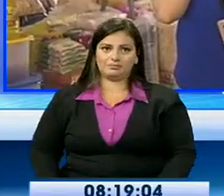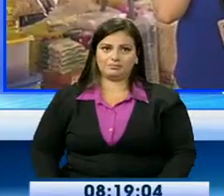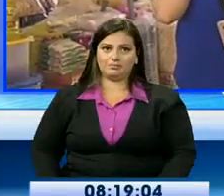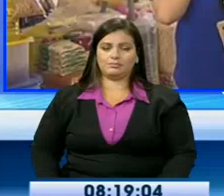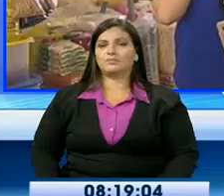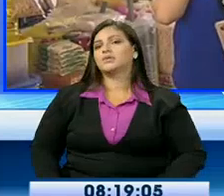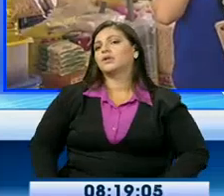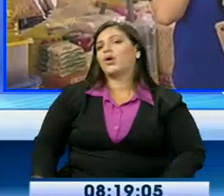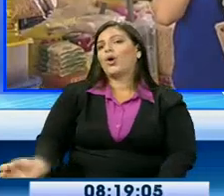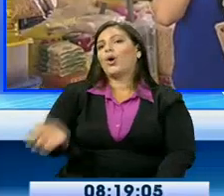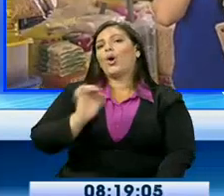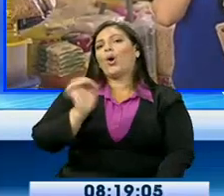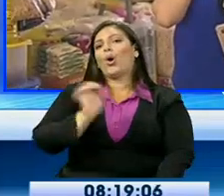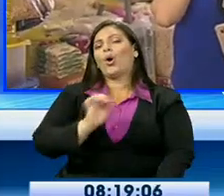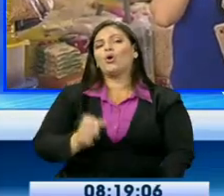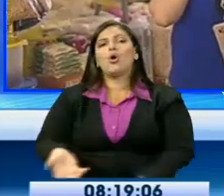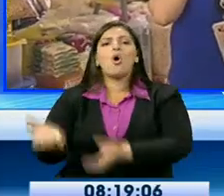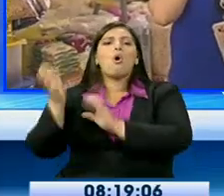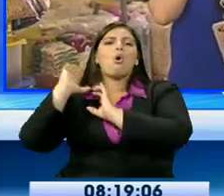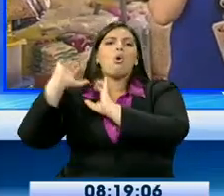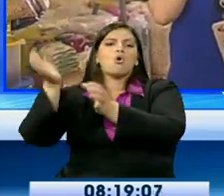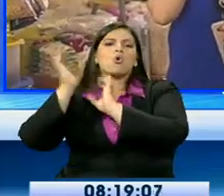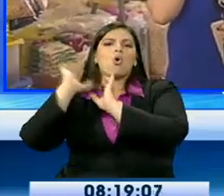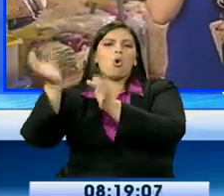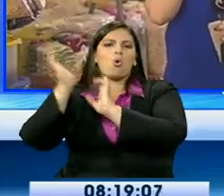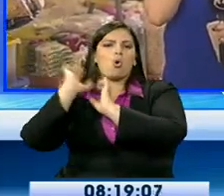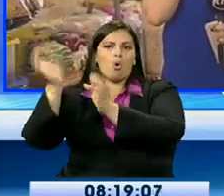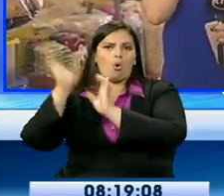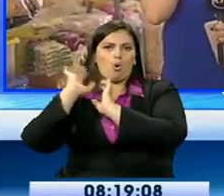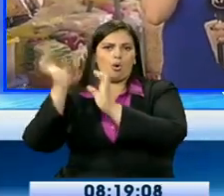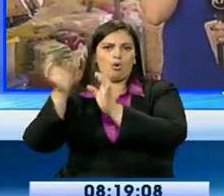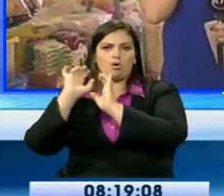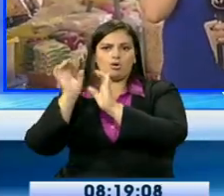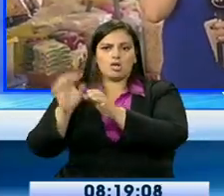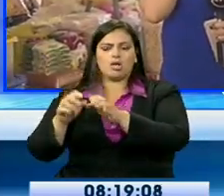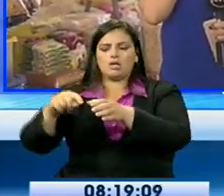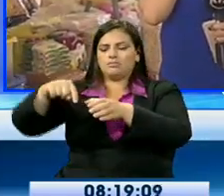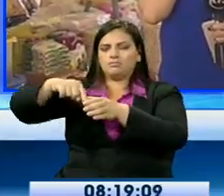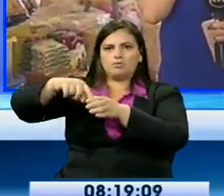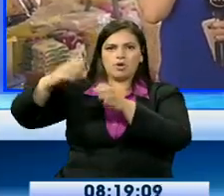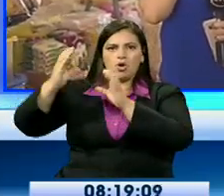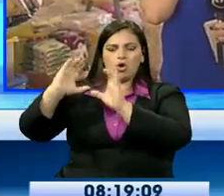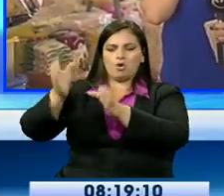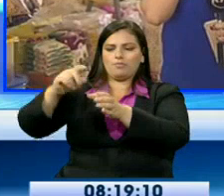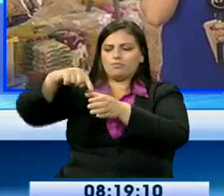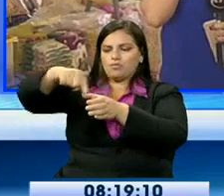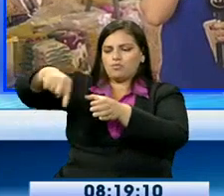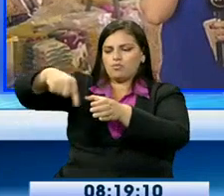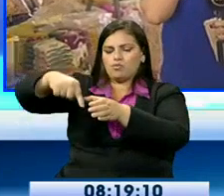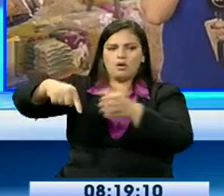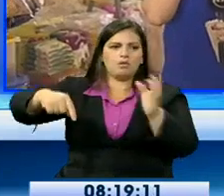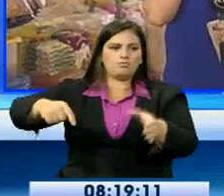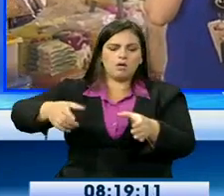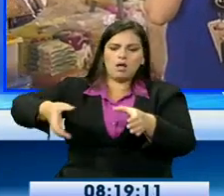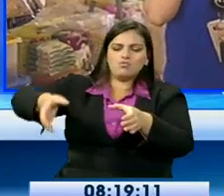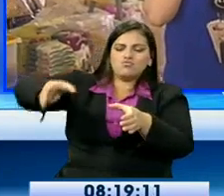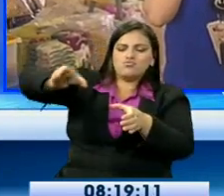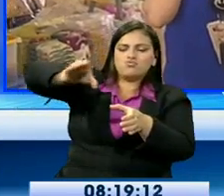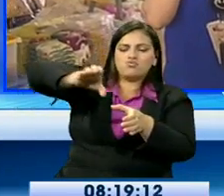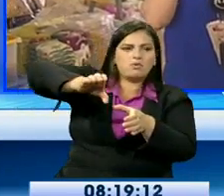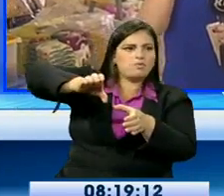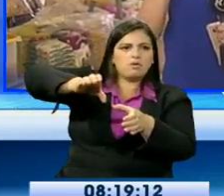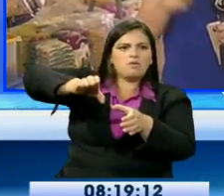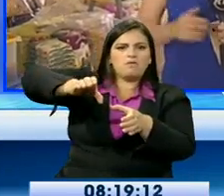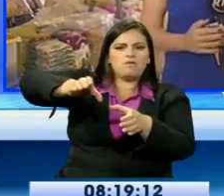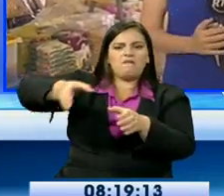toman el agua de coco y le ponen agua en un parque. Dios es lo mío. Que conozco. Tengo varias denuncias al respecto, así que la pregunta es, ¿sabe usted qué